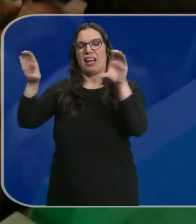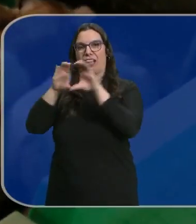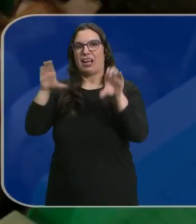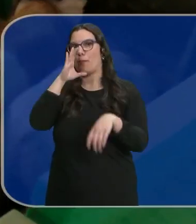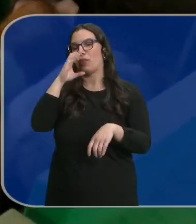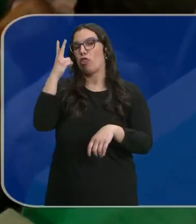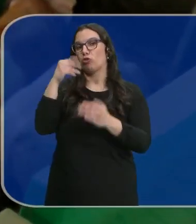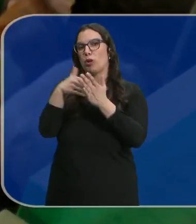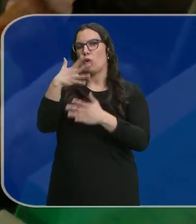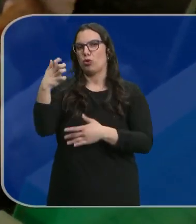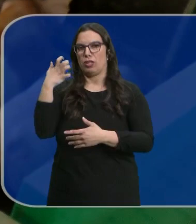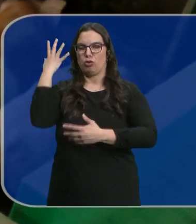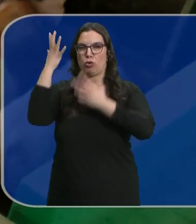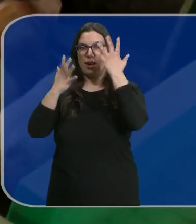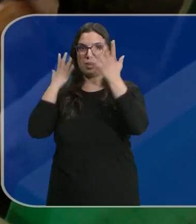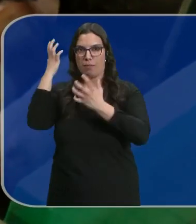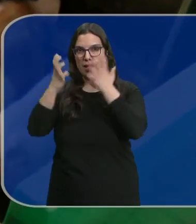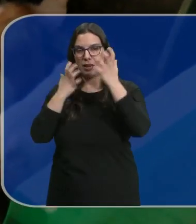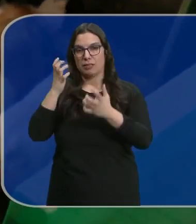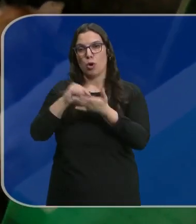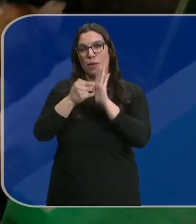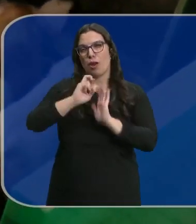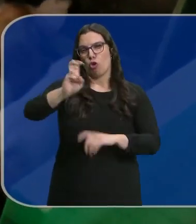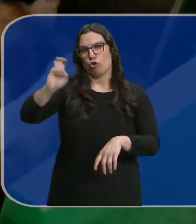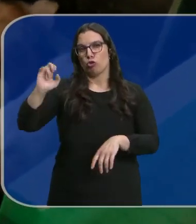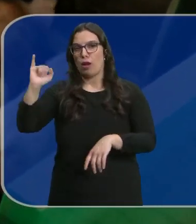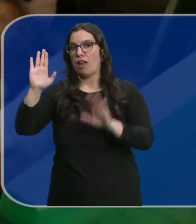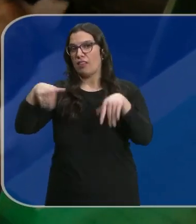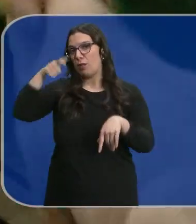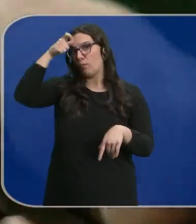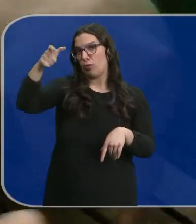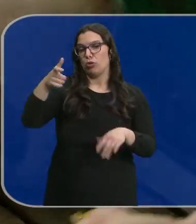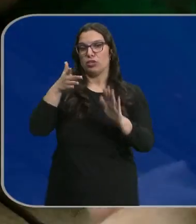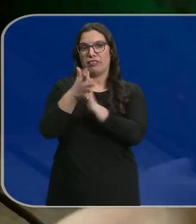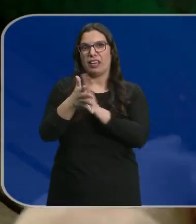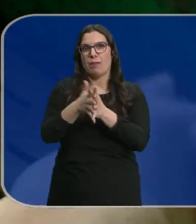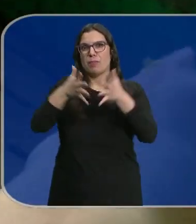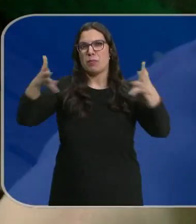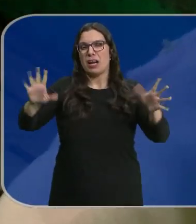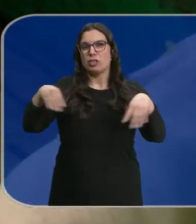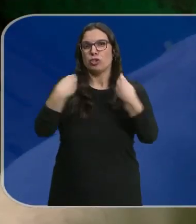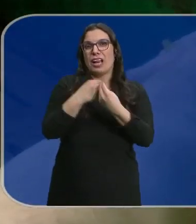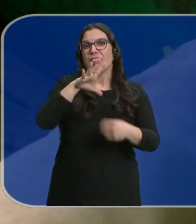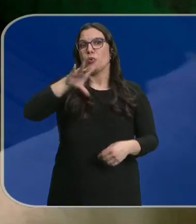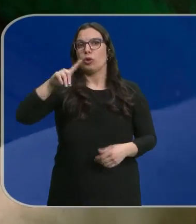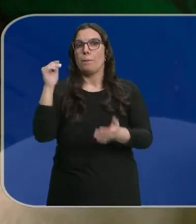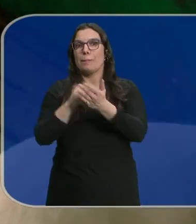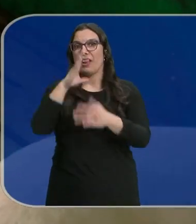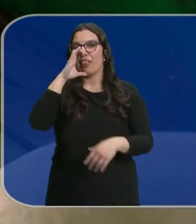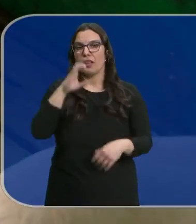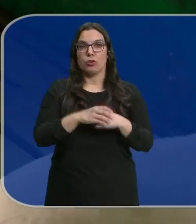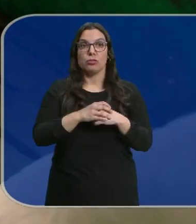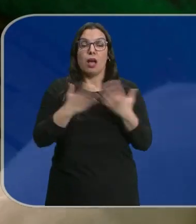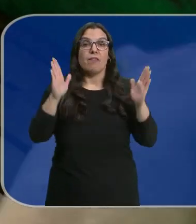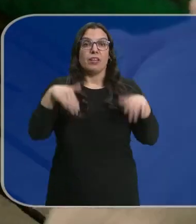para 2.400 cabezas, pero alerta de otros planes por los que el municipio pasaría a engordar 51.000 cerdos cada año. Castilla